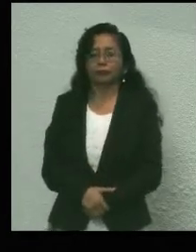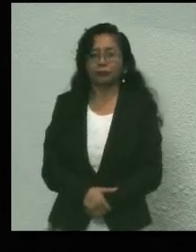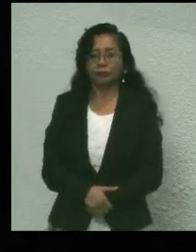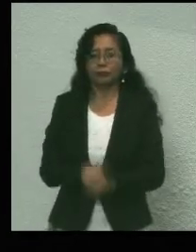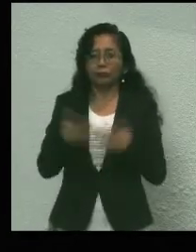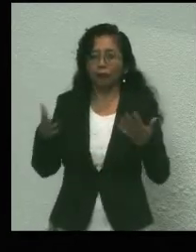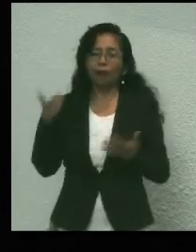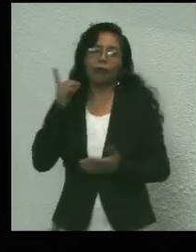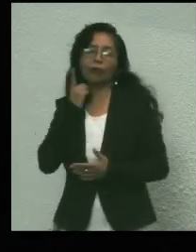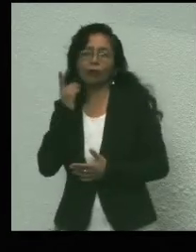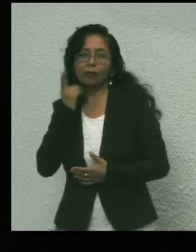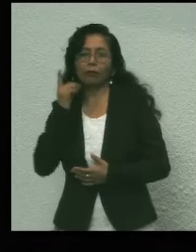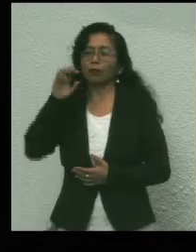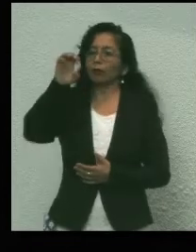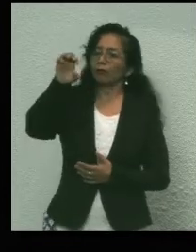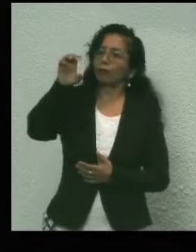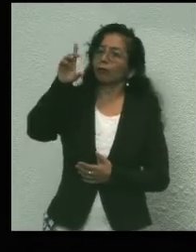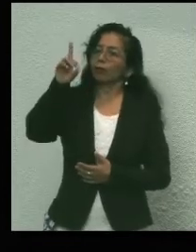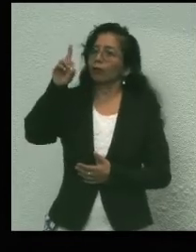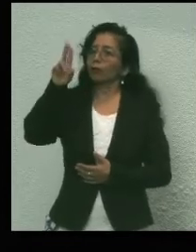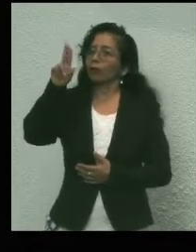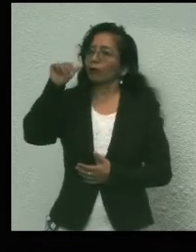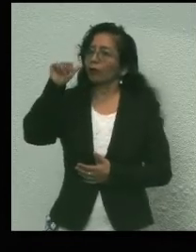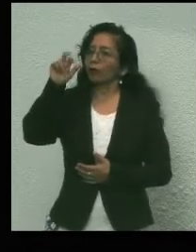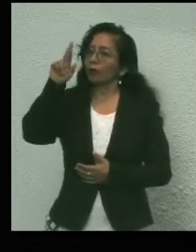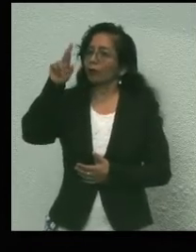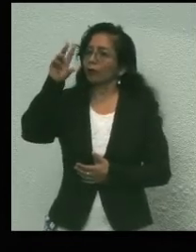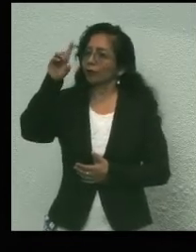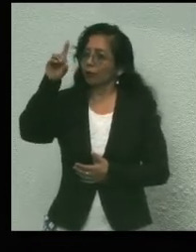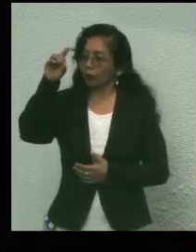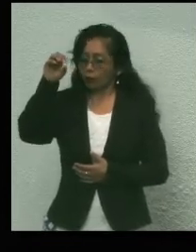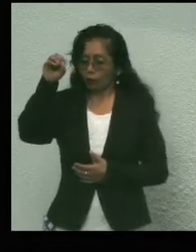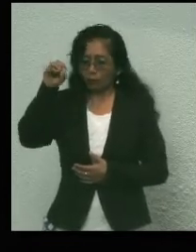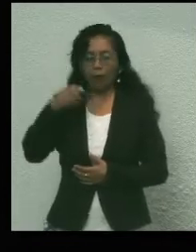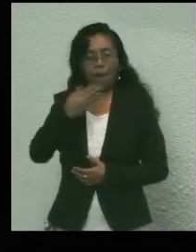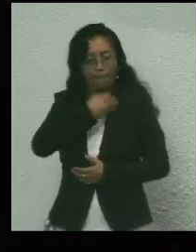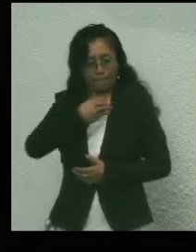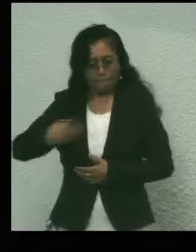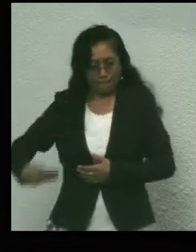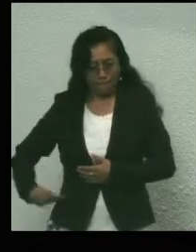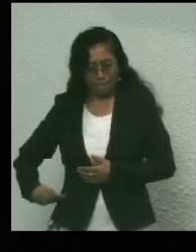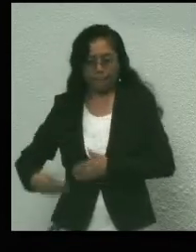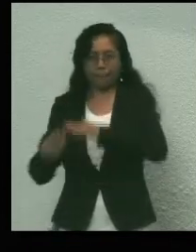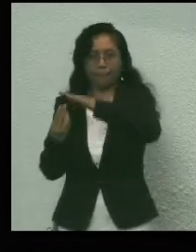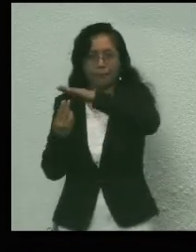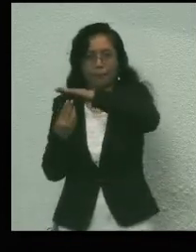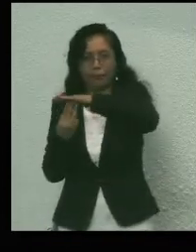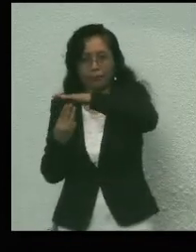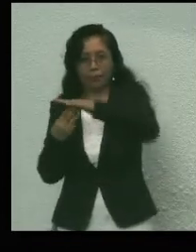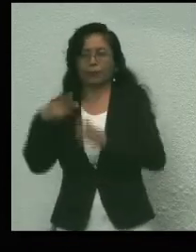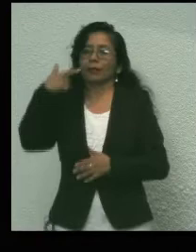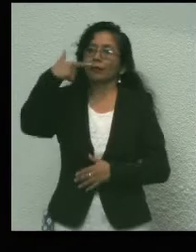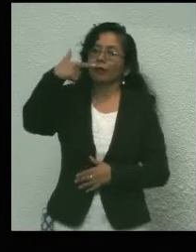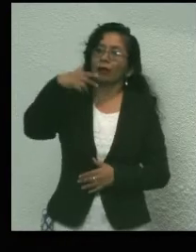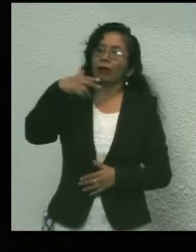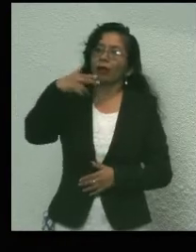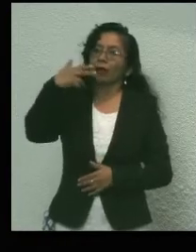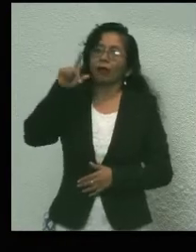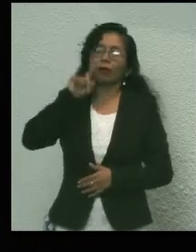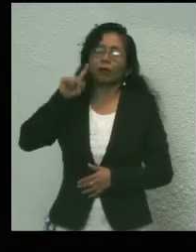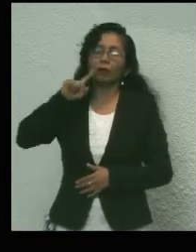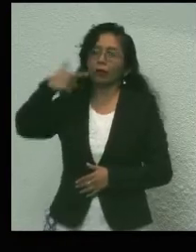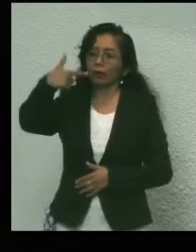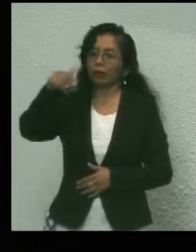al diputado Eduardo Martínez Arcila, presidente de la Mesa Directiva del Congreso del Estado, a la señora Gaby Rejón de Joaquín, presidenta del DIF